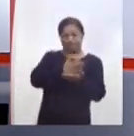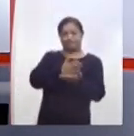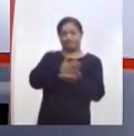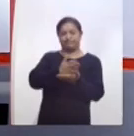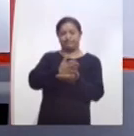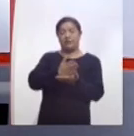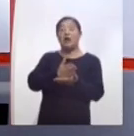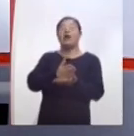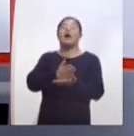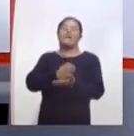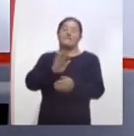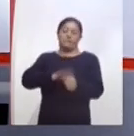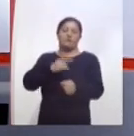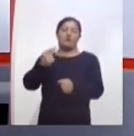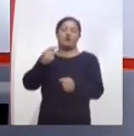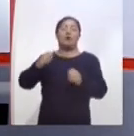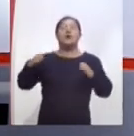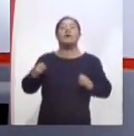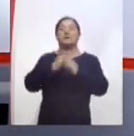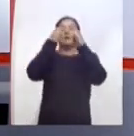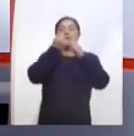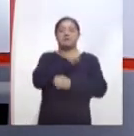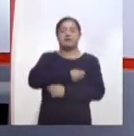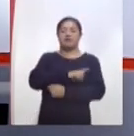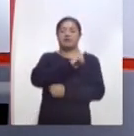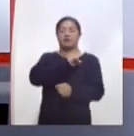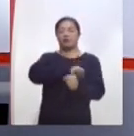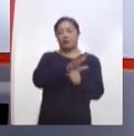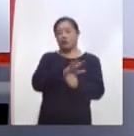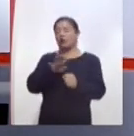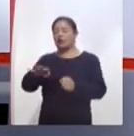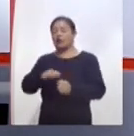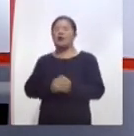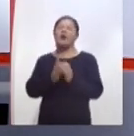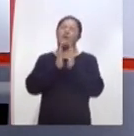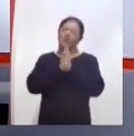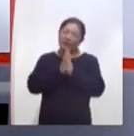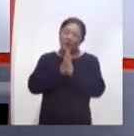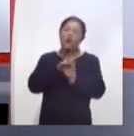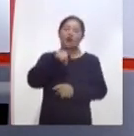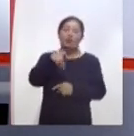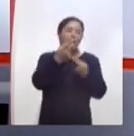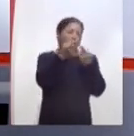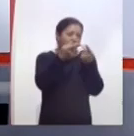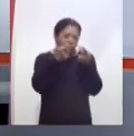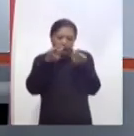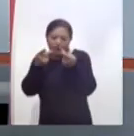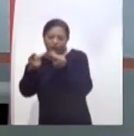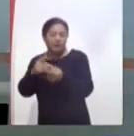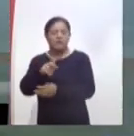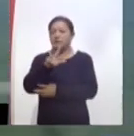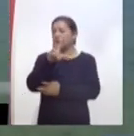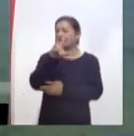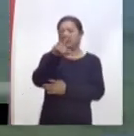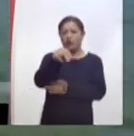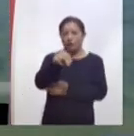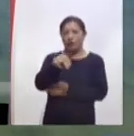COVID-19. Ante esto, le pedimos no haga planes. Por favor, quédese en casa.